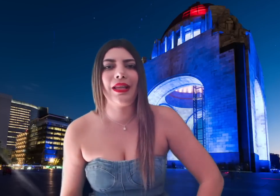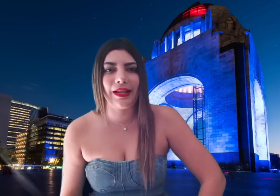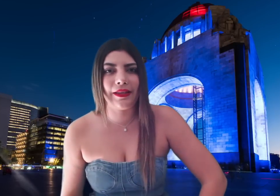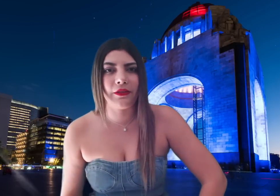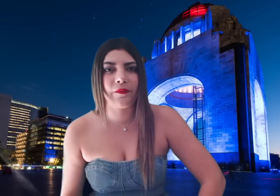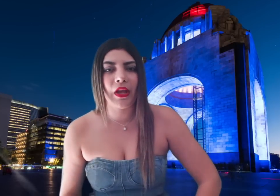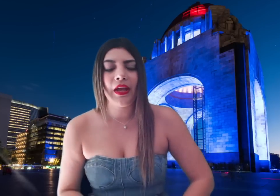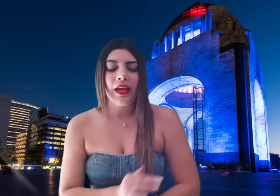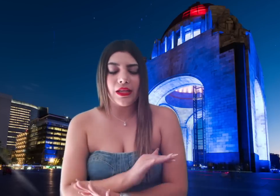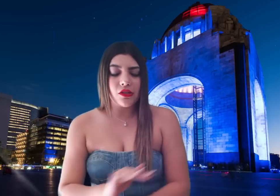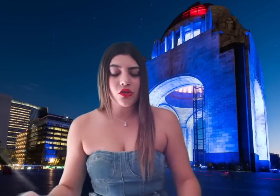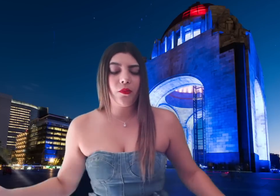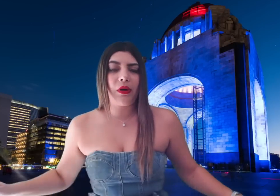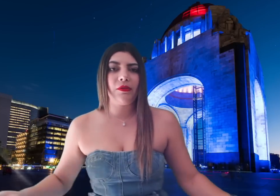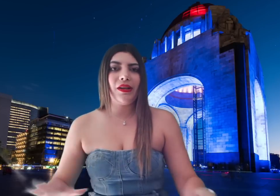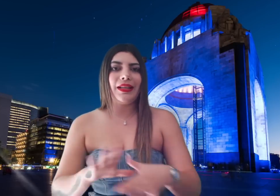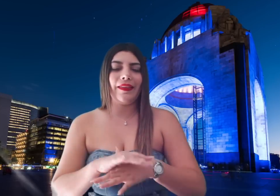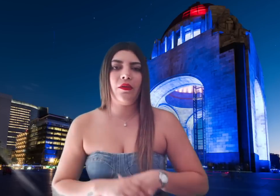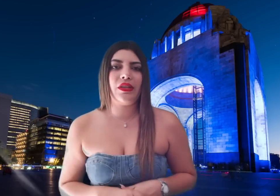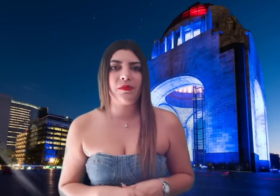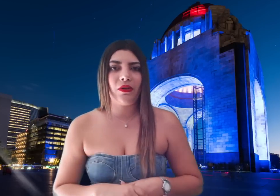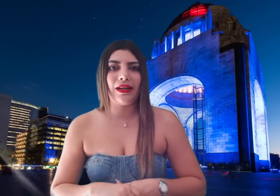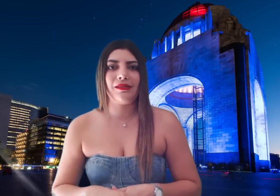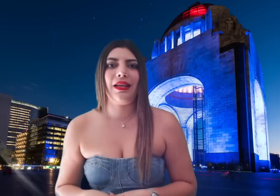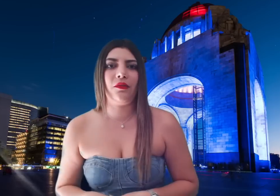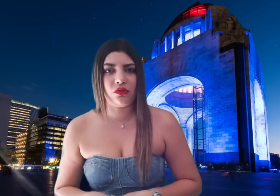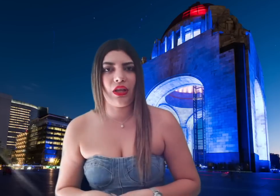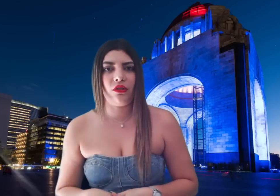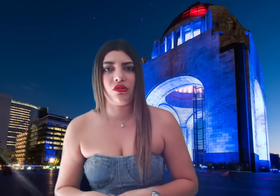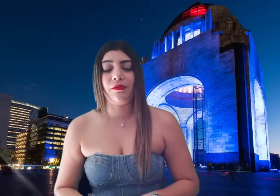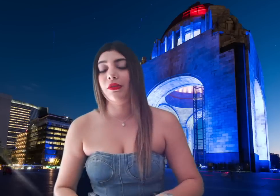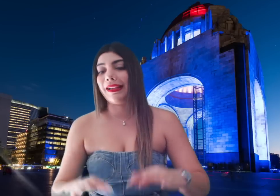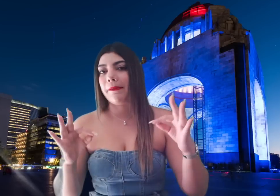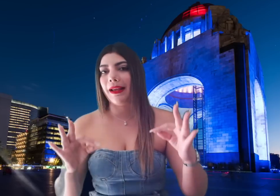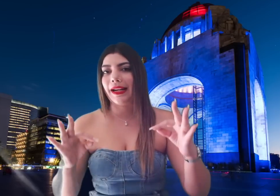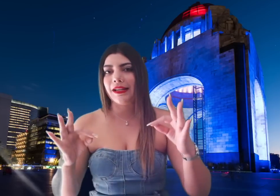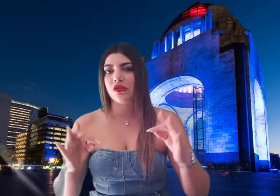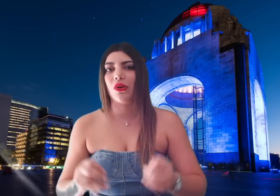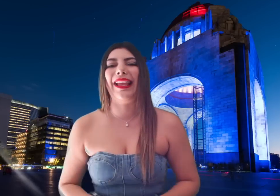los voy a estar leyendo. Esto es todo por el video del día de hoy, espero que les haya gustado, los